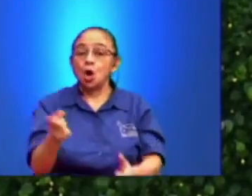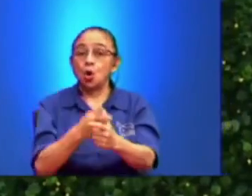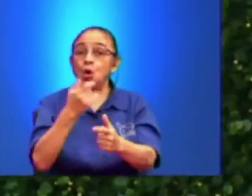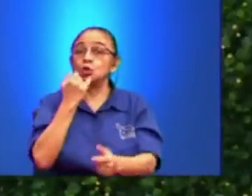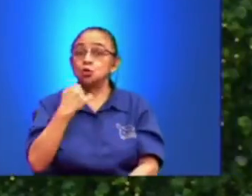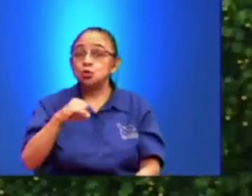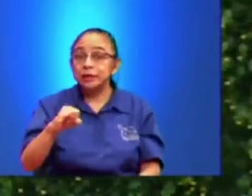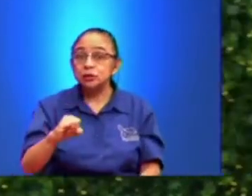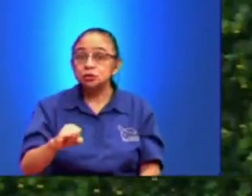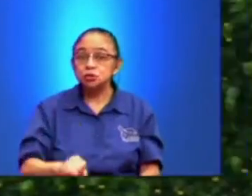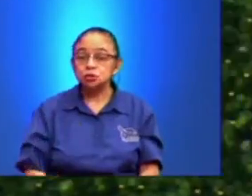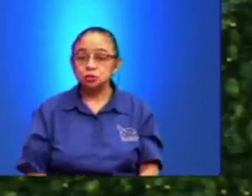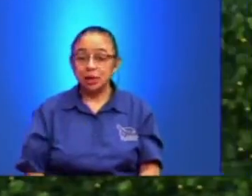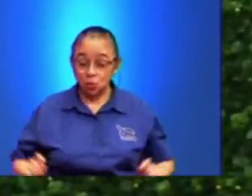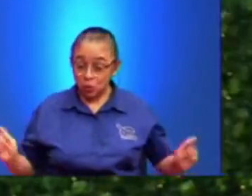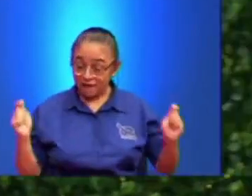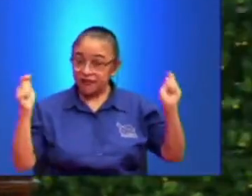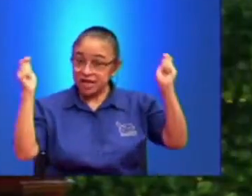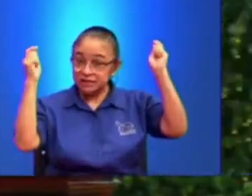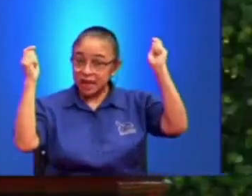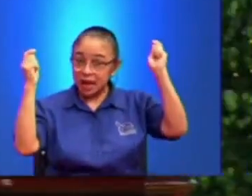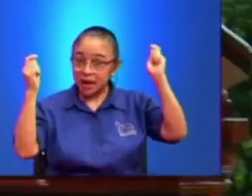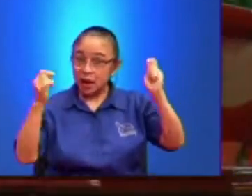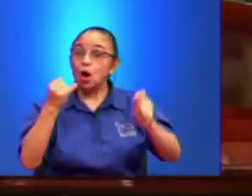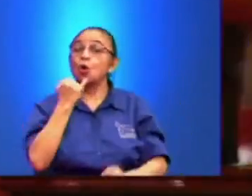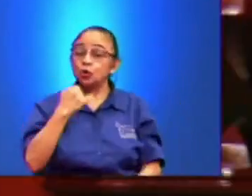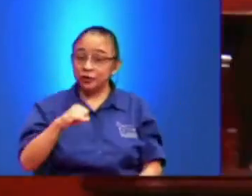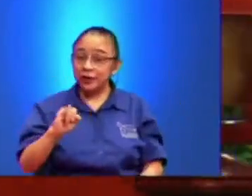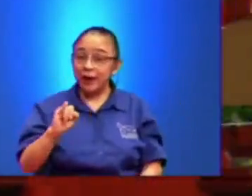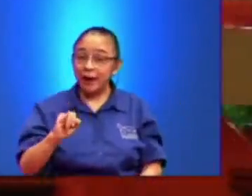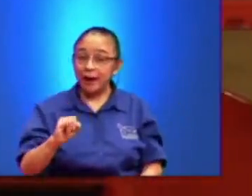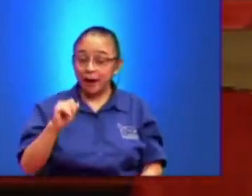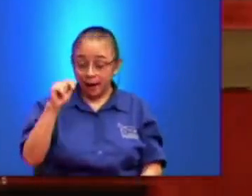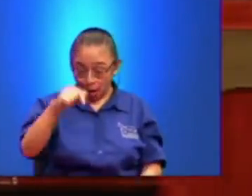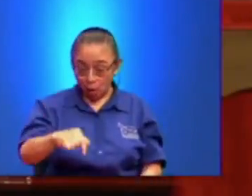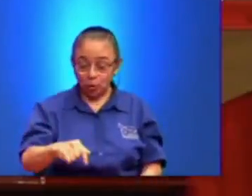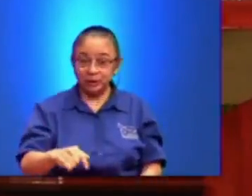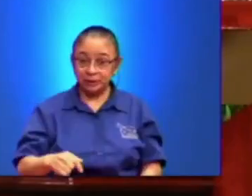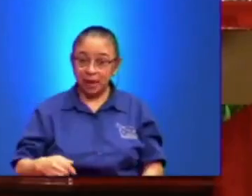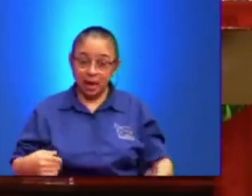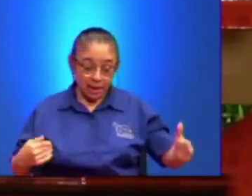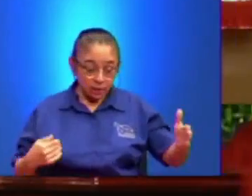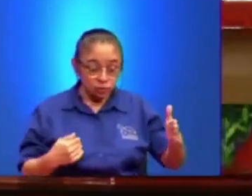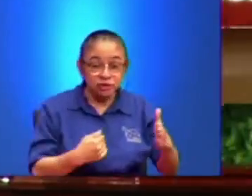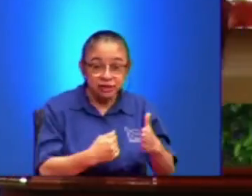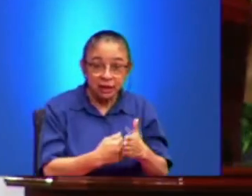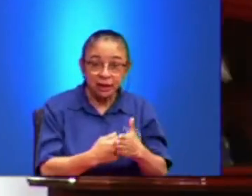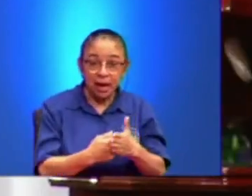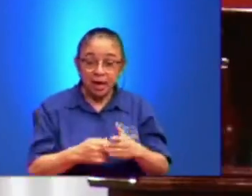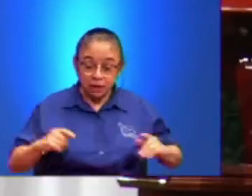esto es una fiesta judía ahora estás aproximó una fiesta judía que ya le empezaron a celebrar